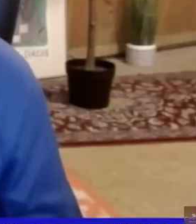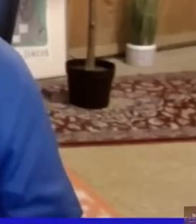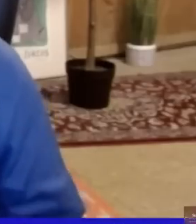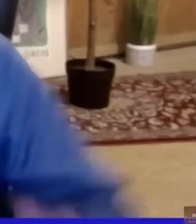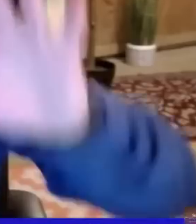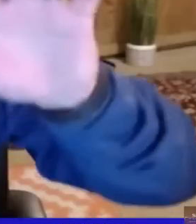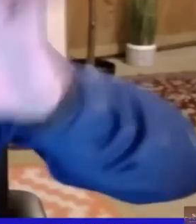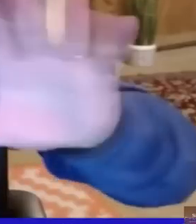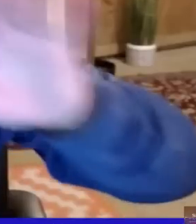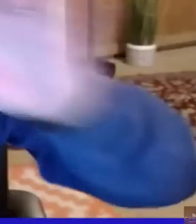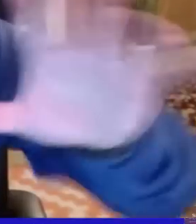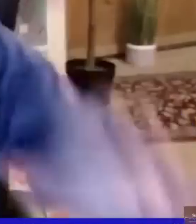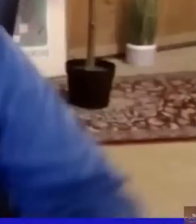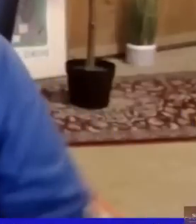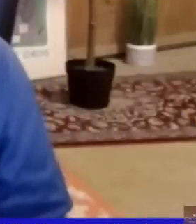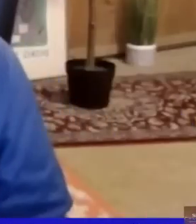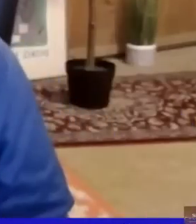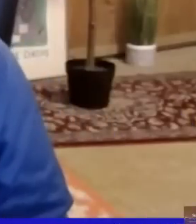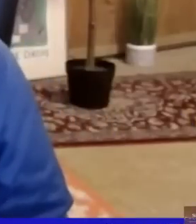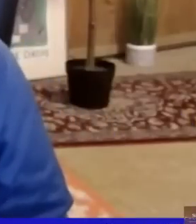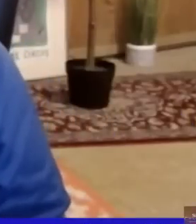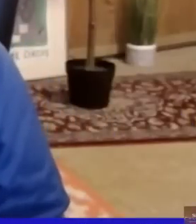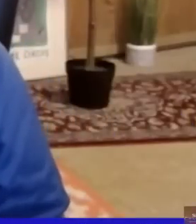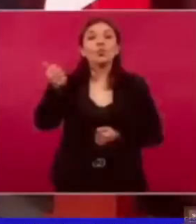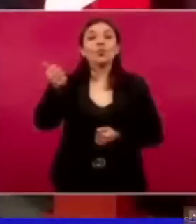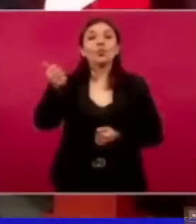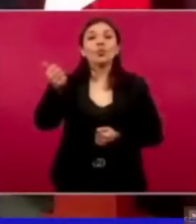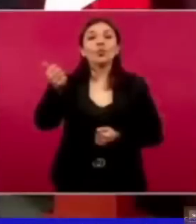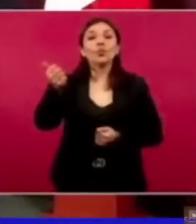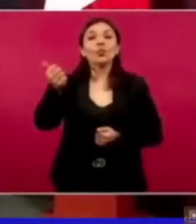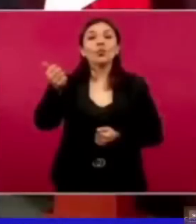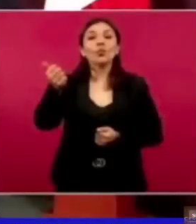presidente López Obrador. Vamos a ver y escuchar lo que le plantea.